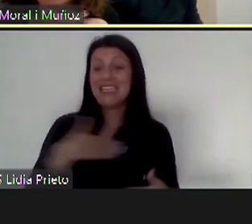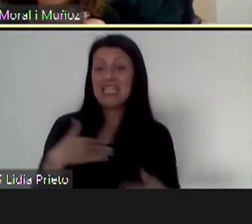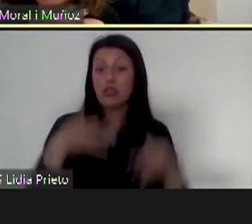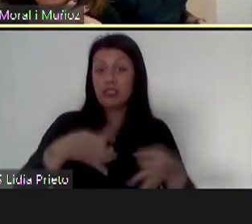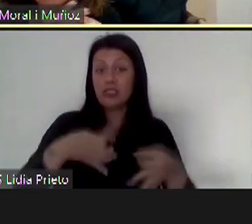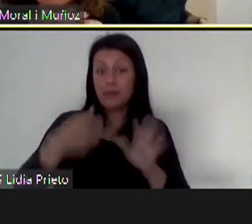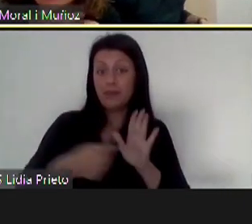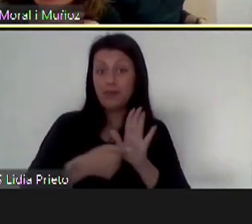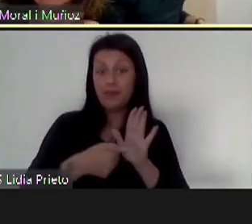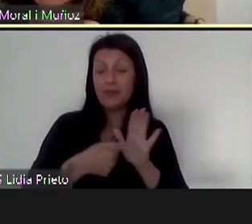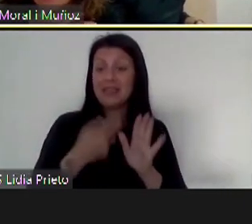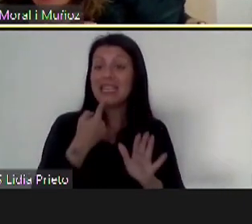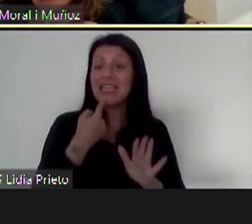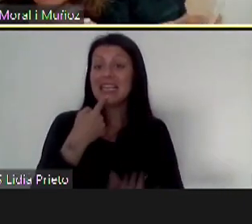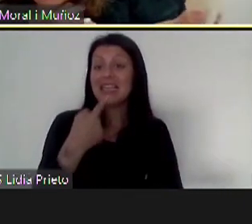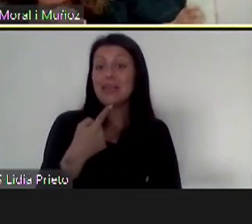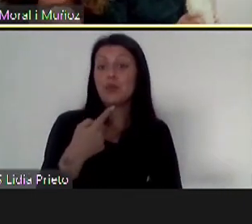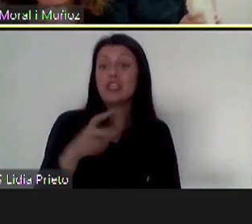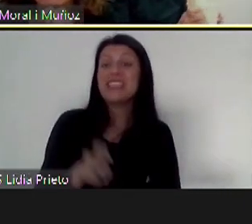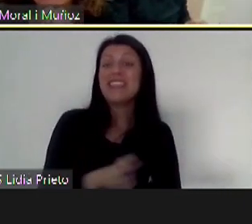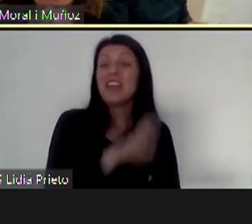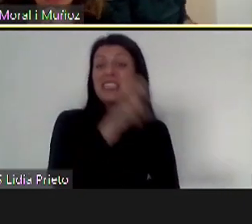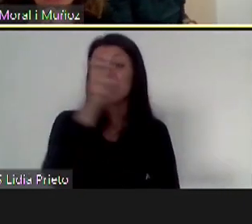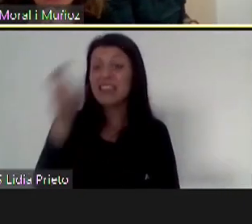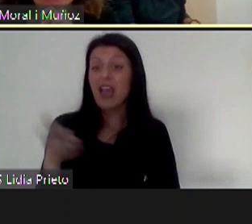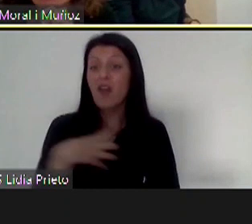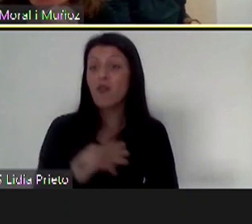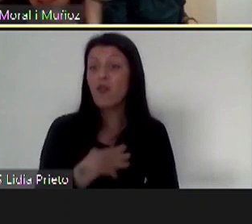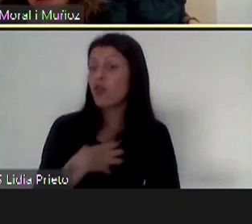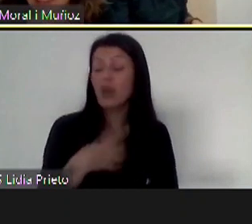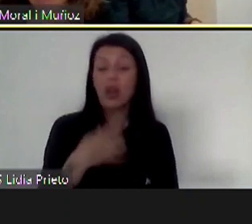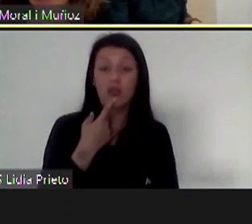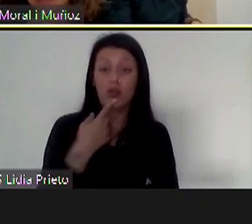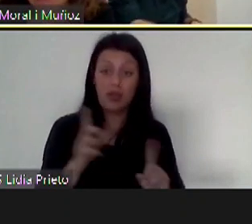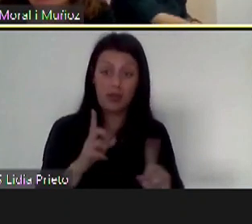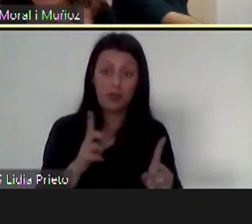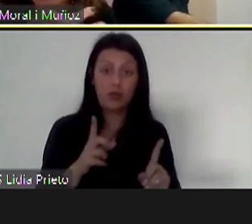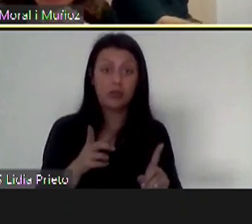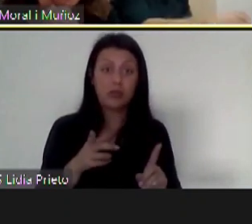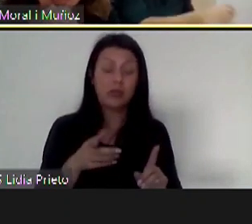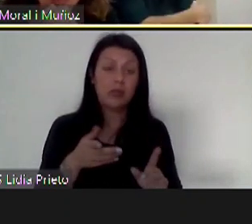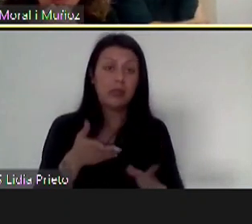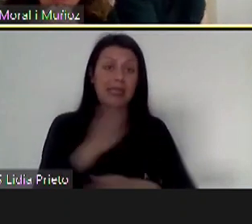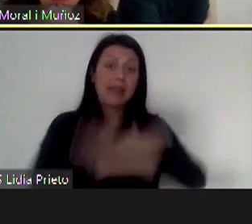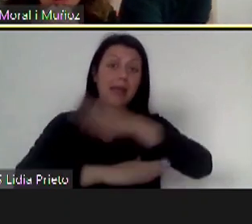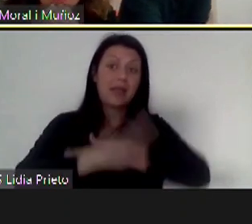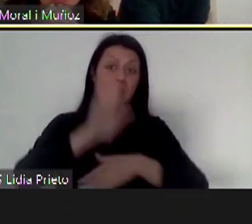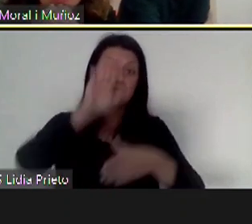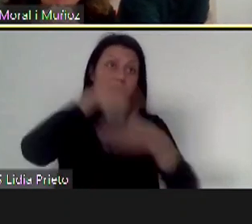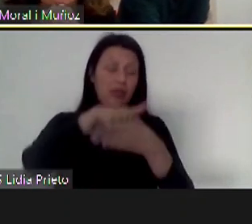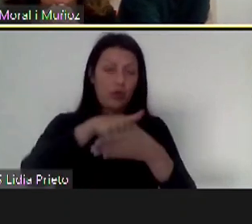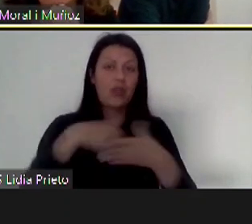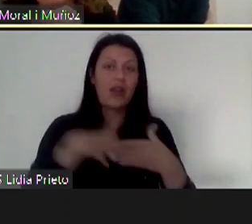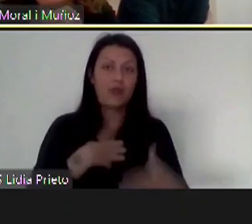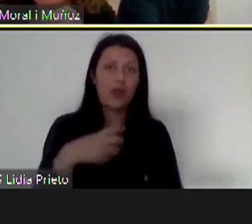al término diversidad funcional, porque entendemos que sí, que también la discapacidad está dentro de la diversidad funcional,